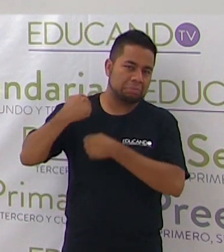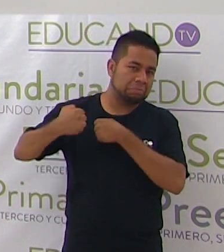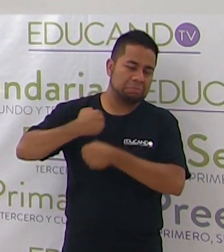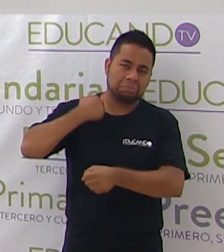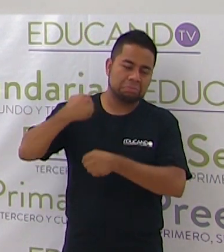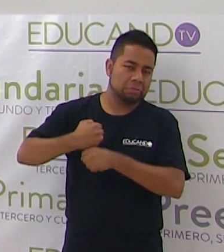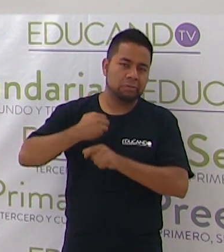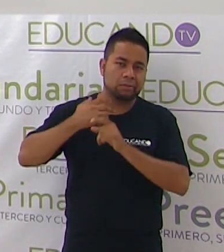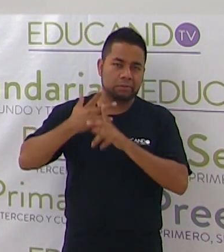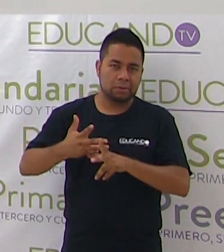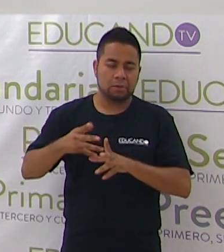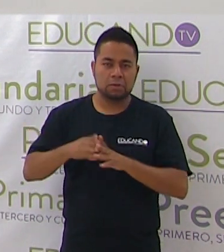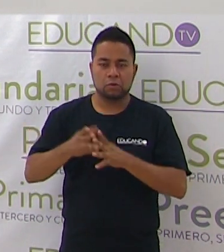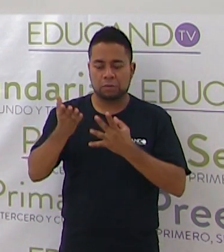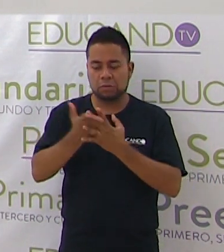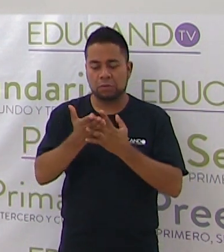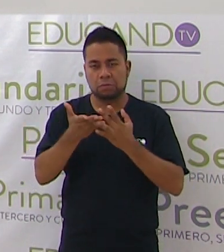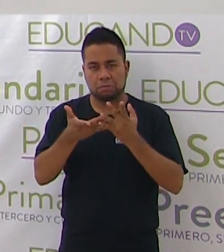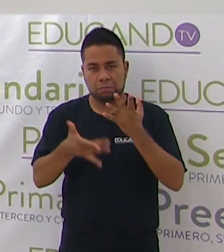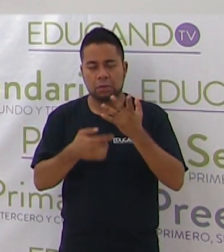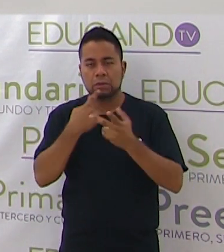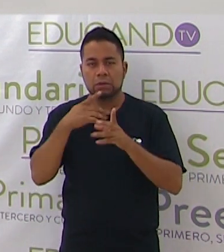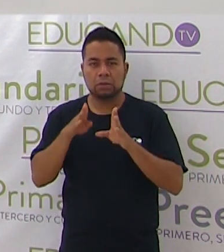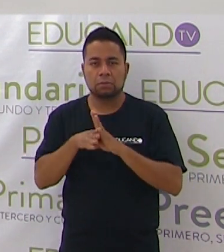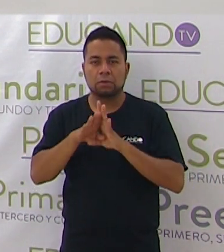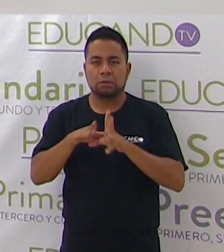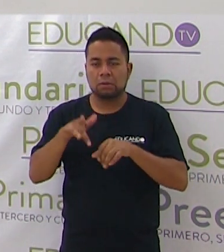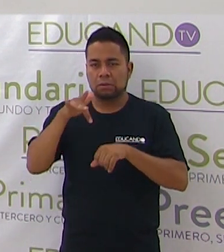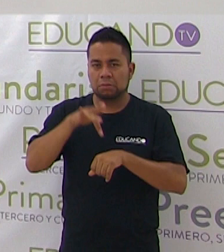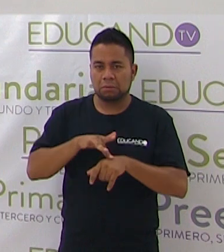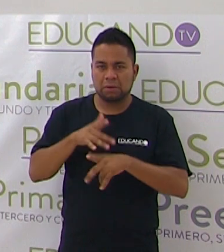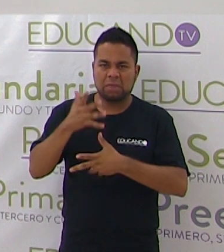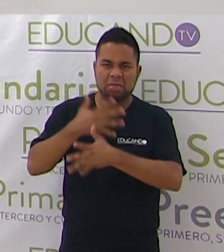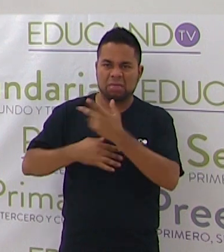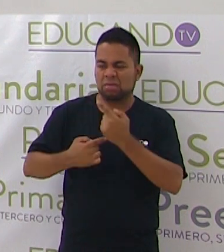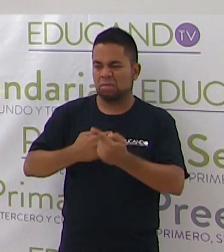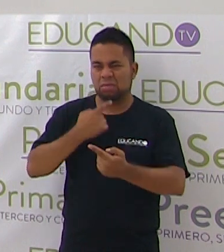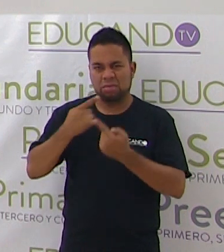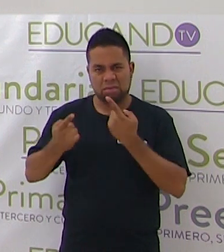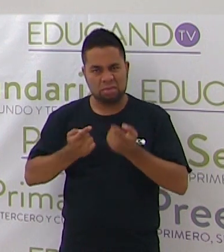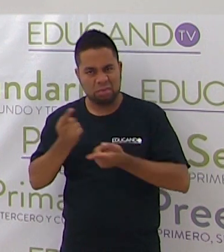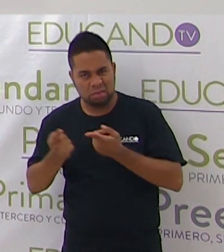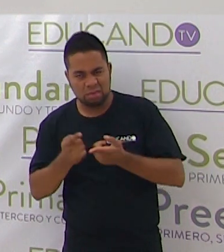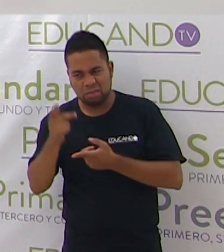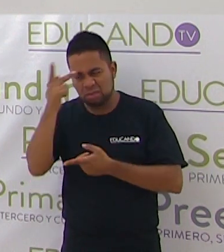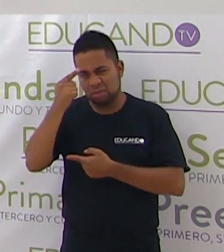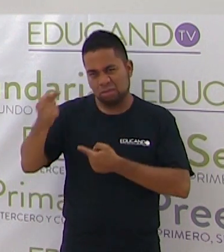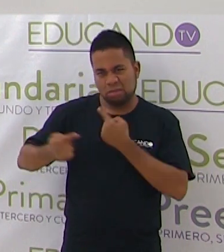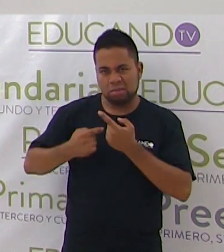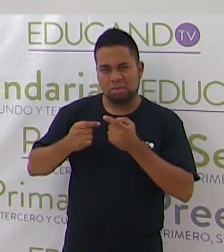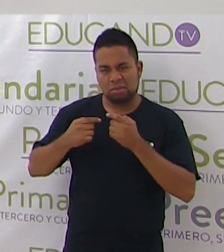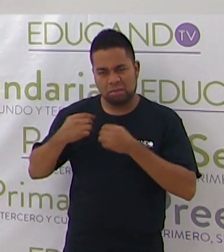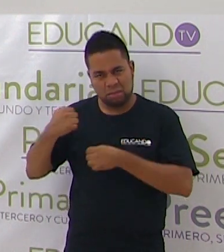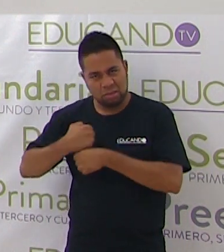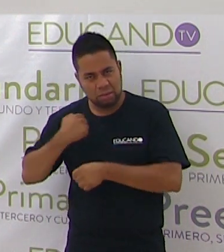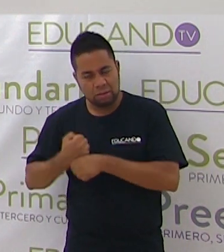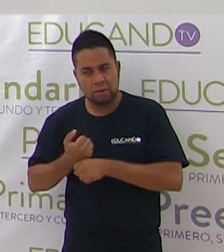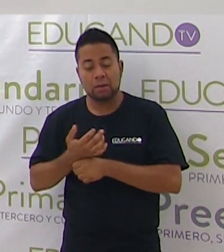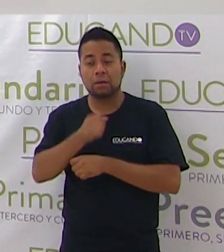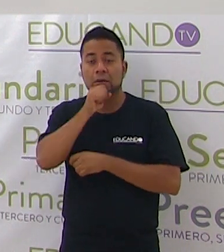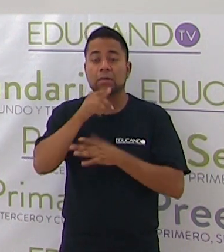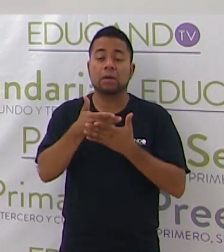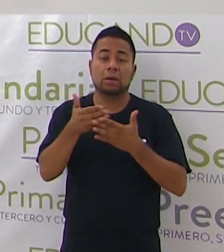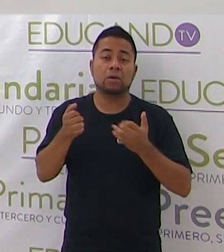y casi la mitad dijo haber atravesado por algún episodio de violencia verbal, psicológica, física y ahora también